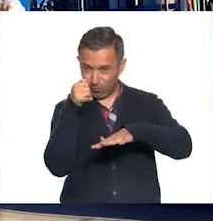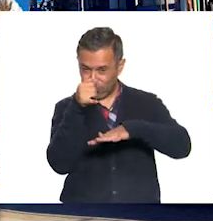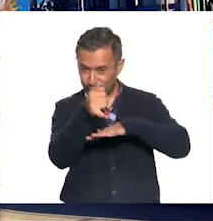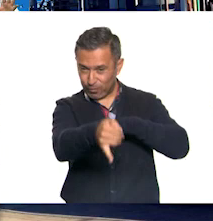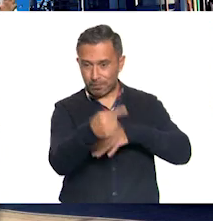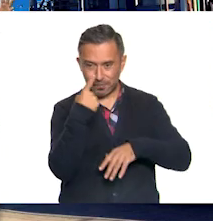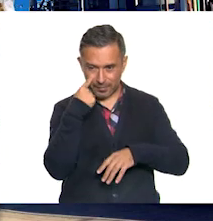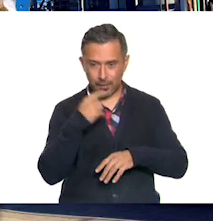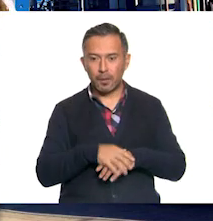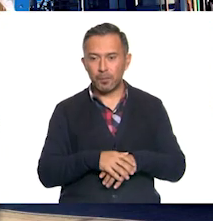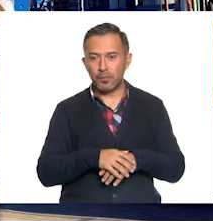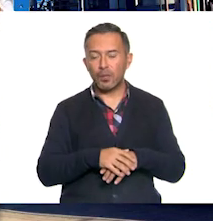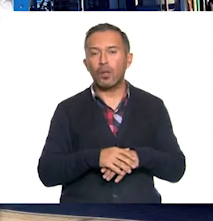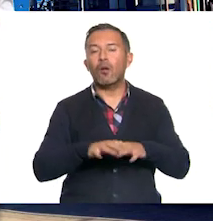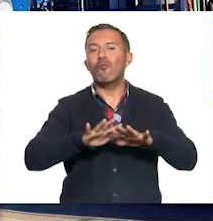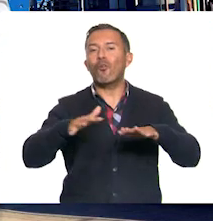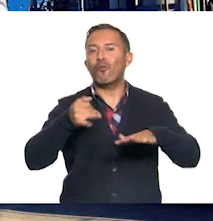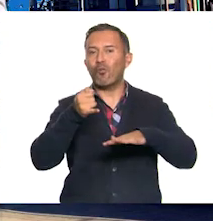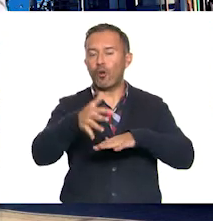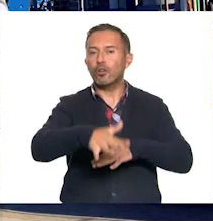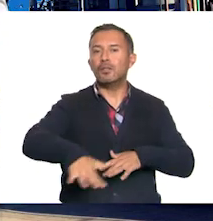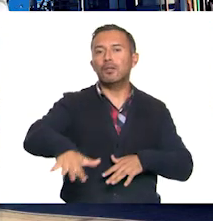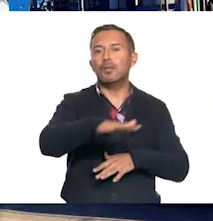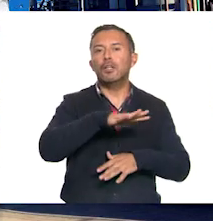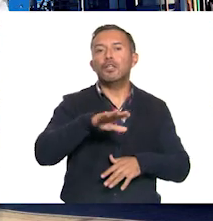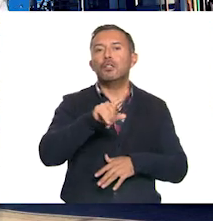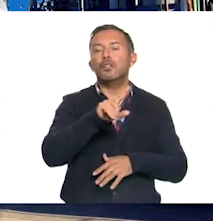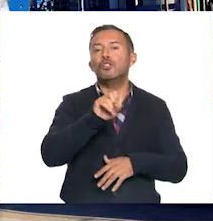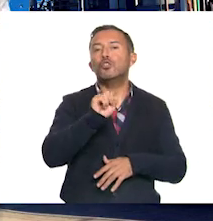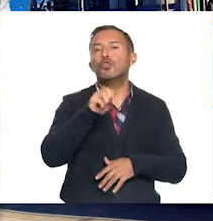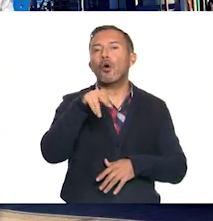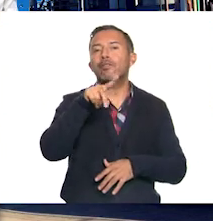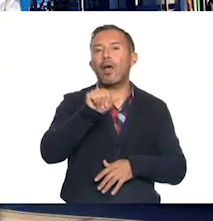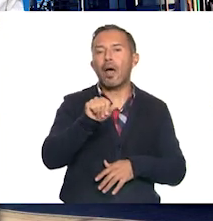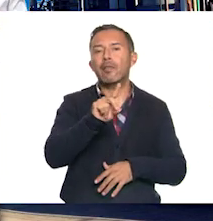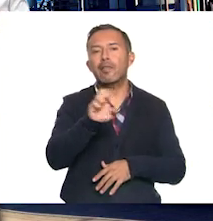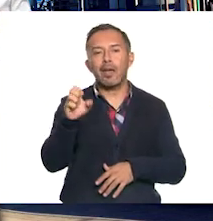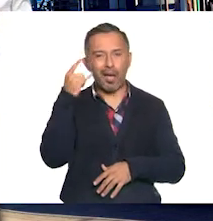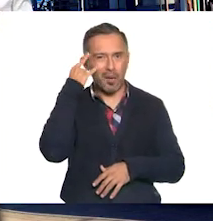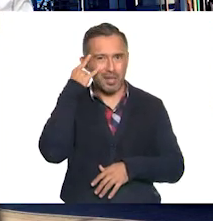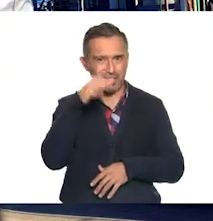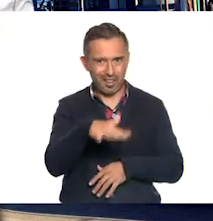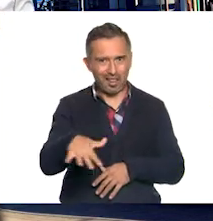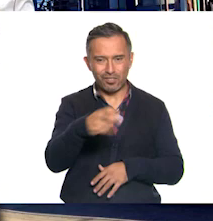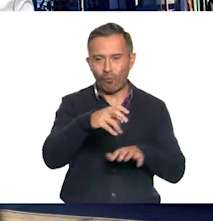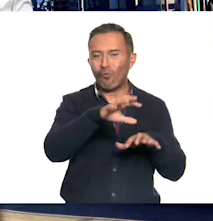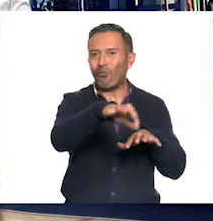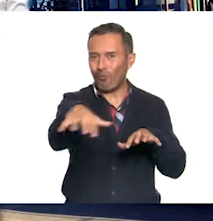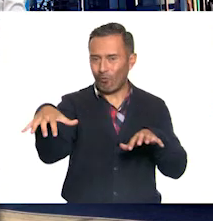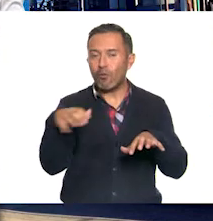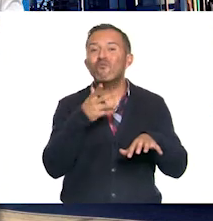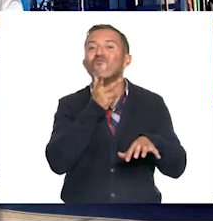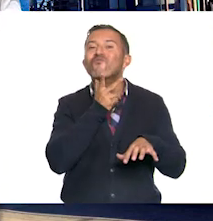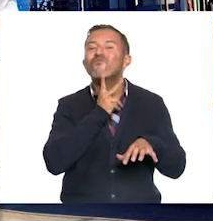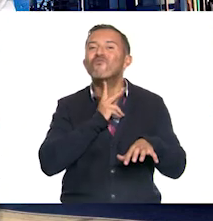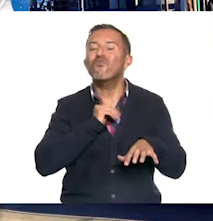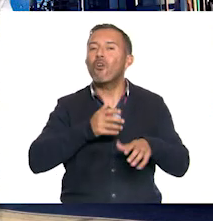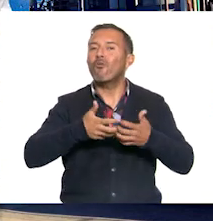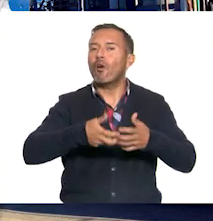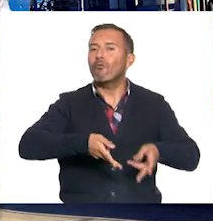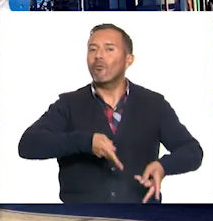adentro en el conjunto conocido como Sonda de Campeche. Uh-huh. Ahora entiendo, maestra, su importancia.